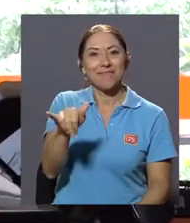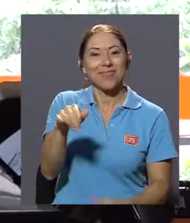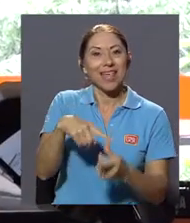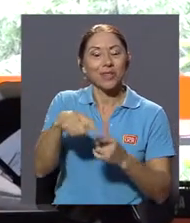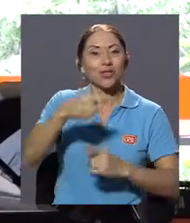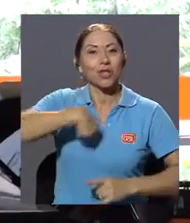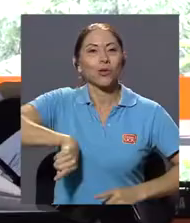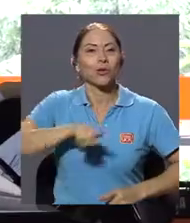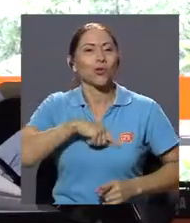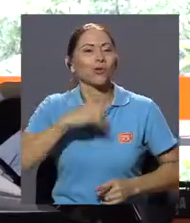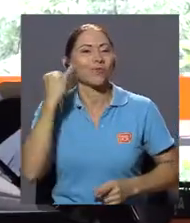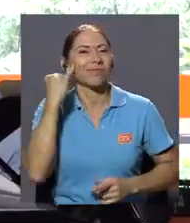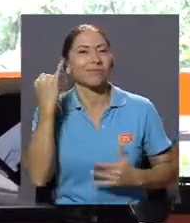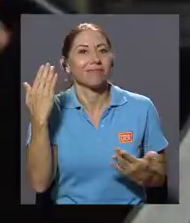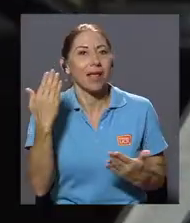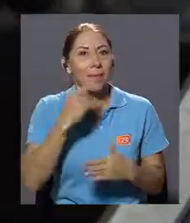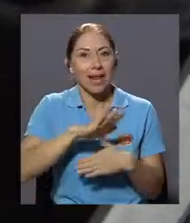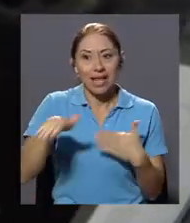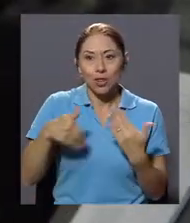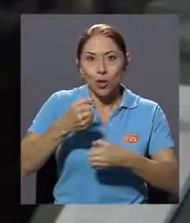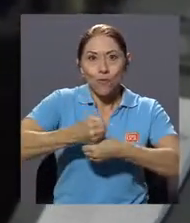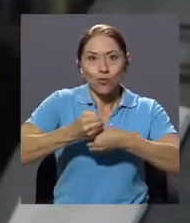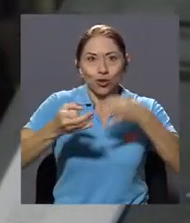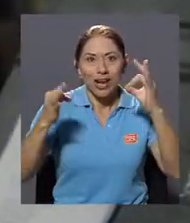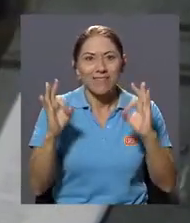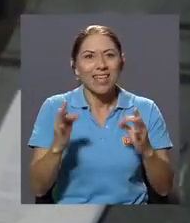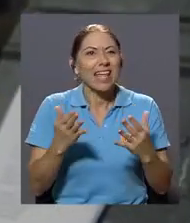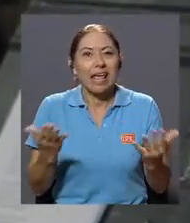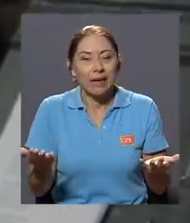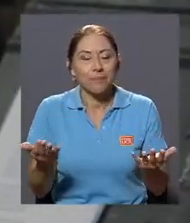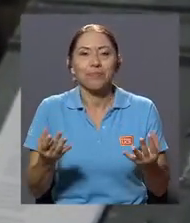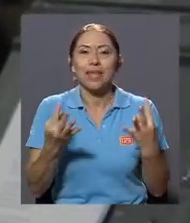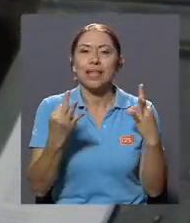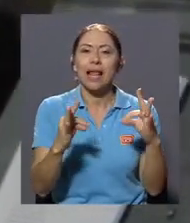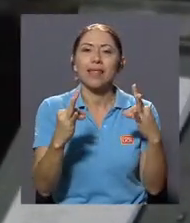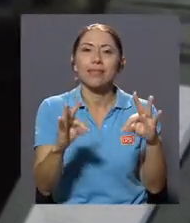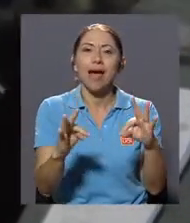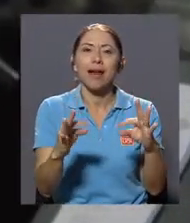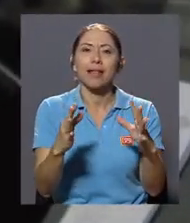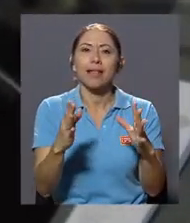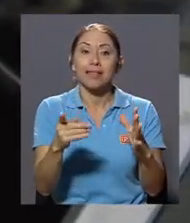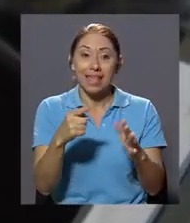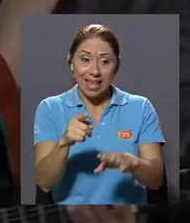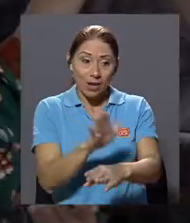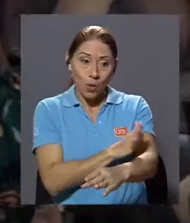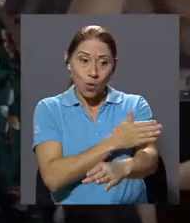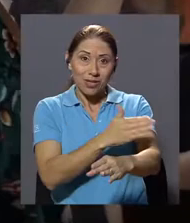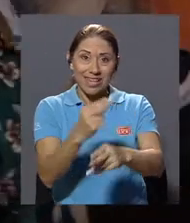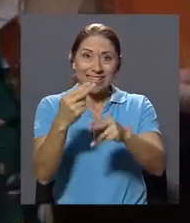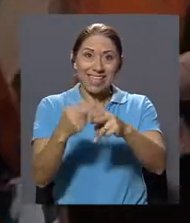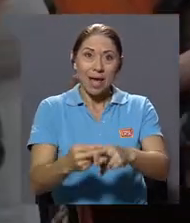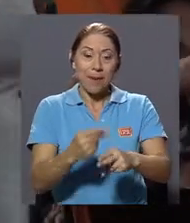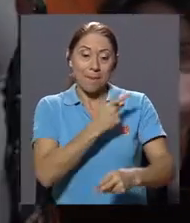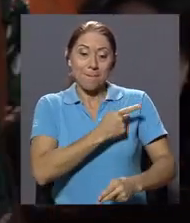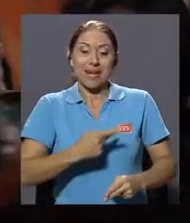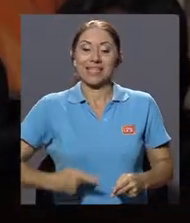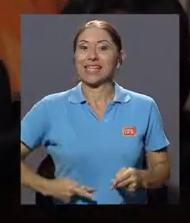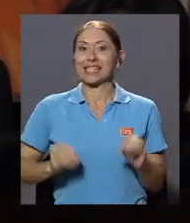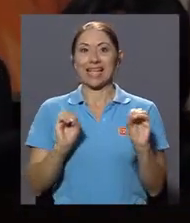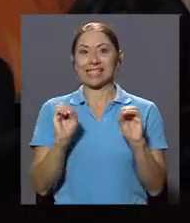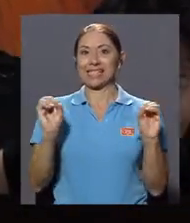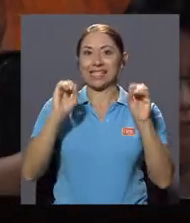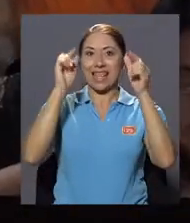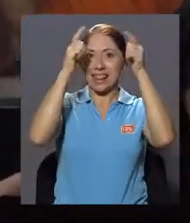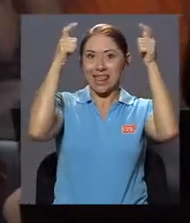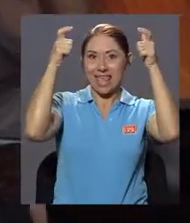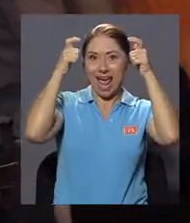tomamos para que todo esto funcionara fue tratar de encaminar el concierto Princesa sin Tiara a este público